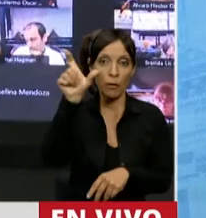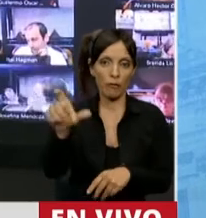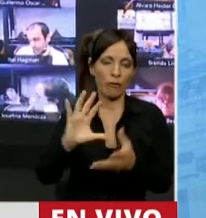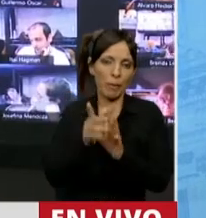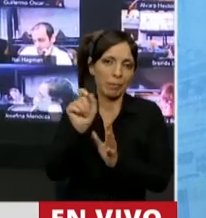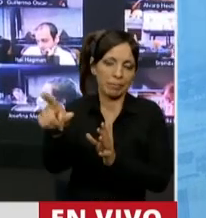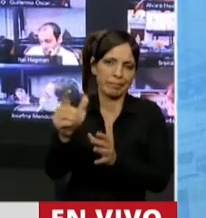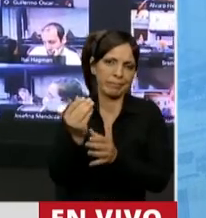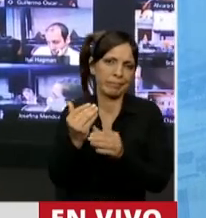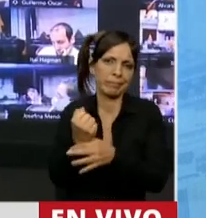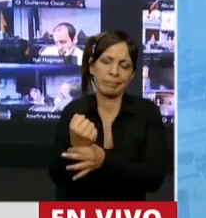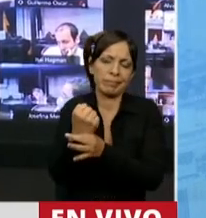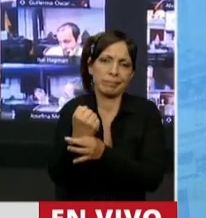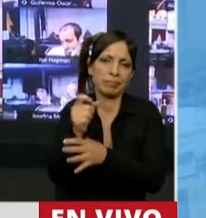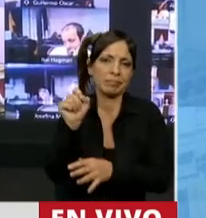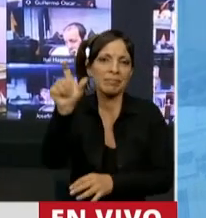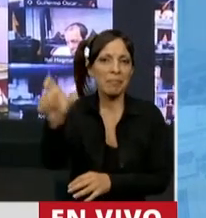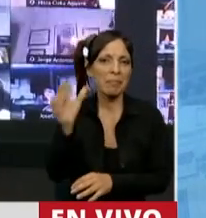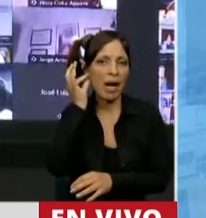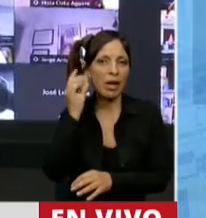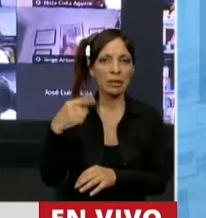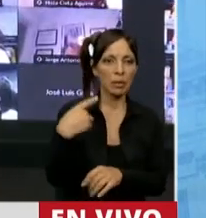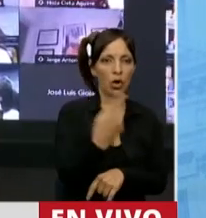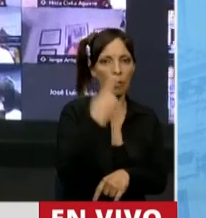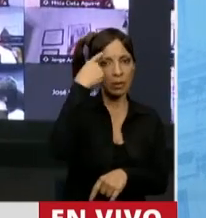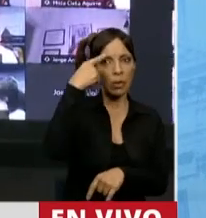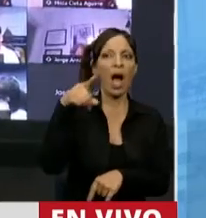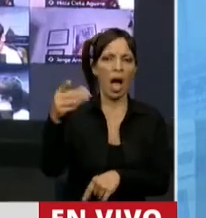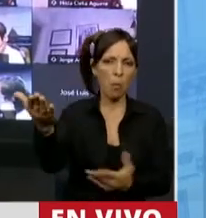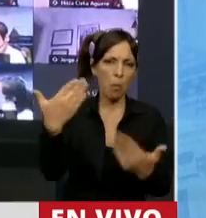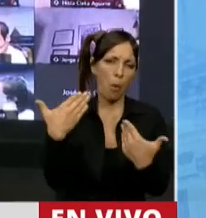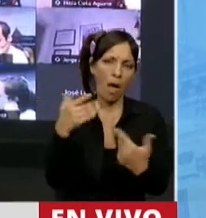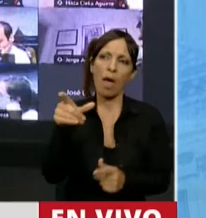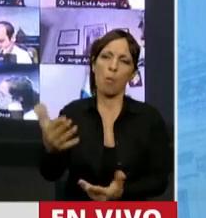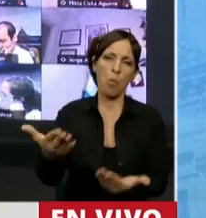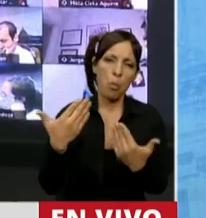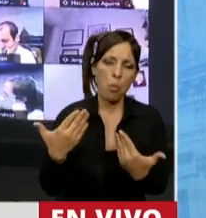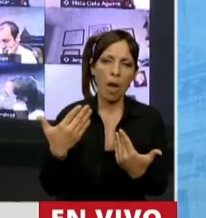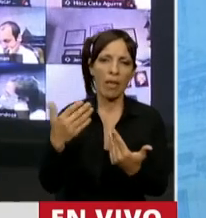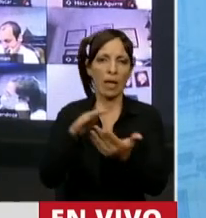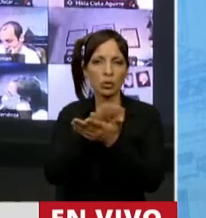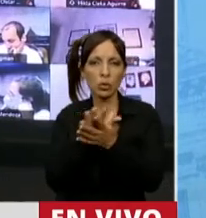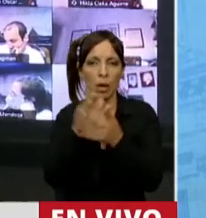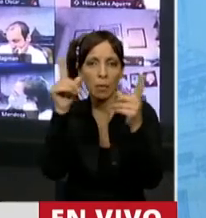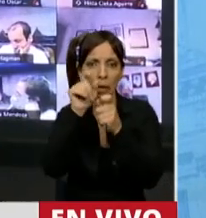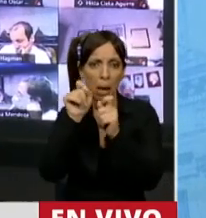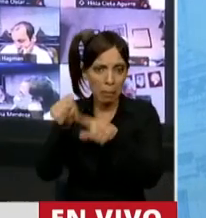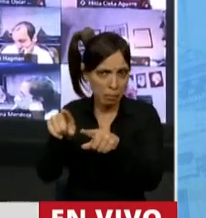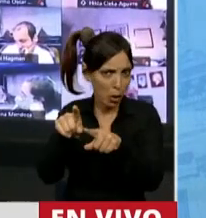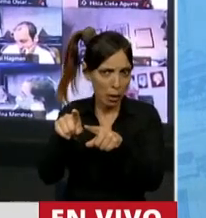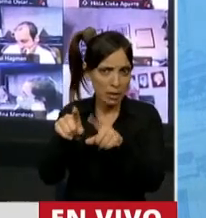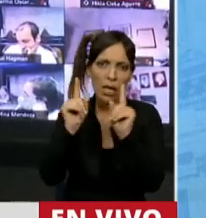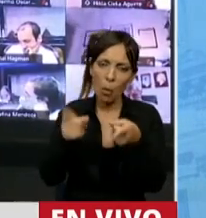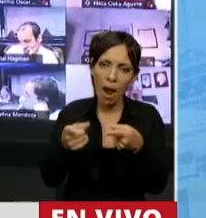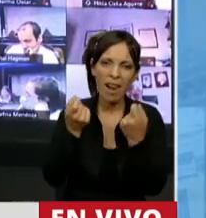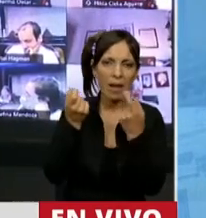estilo, con esa grandeza, siempre tiende a pensar que puede solucionar problemas que no le corresponden. Me parece